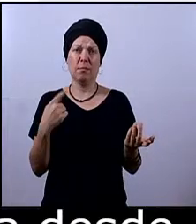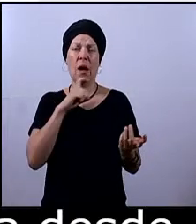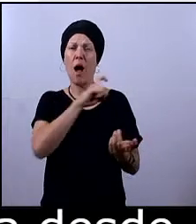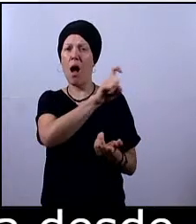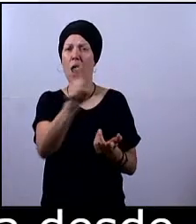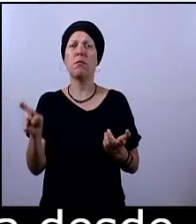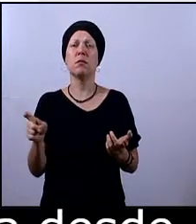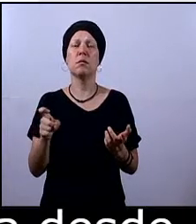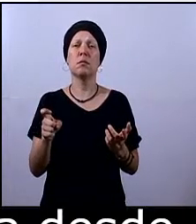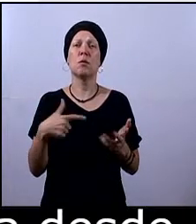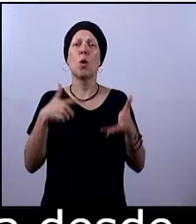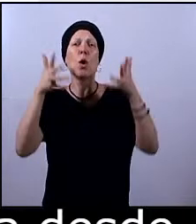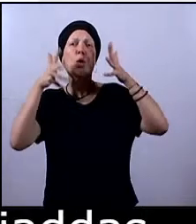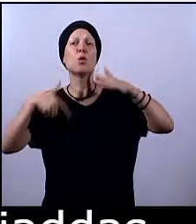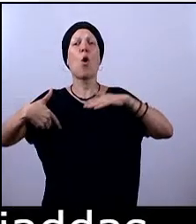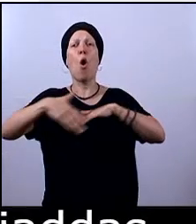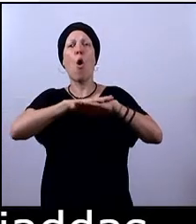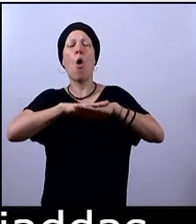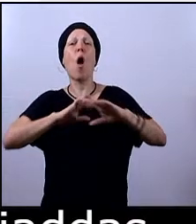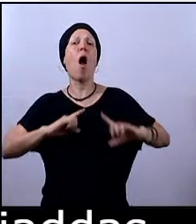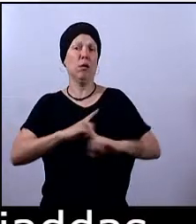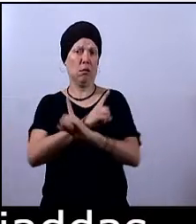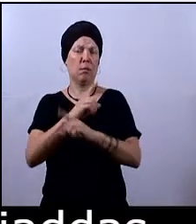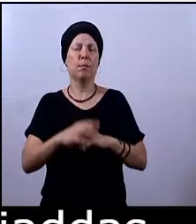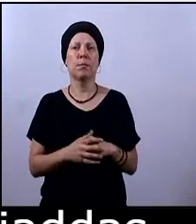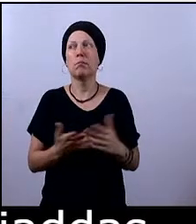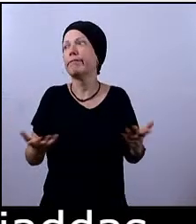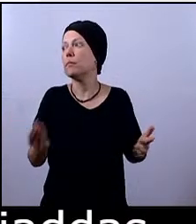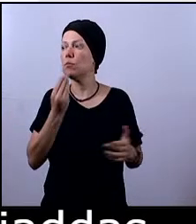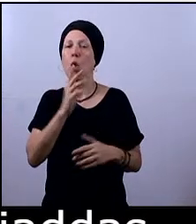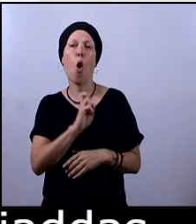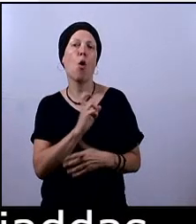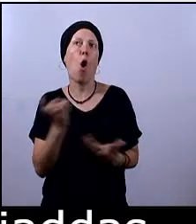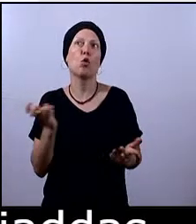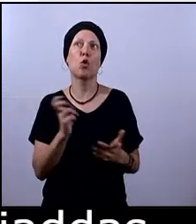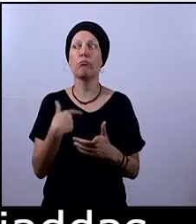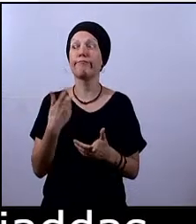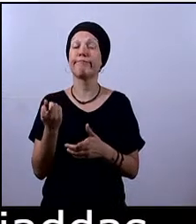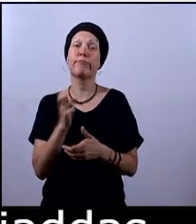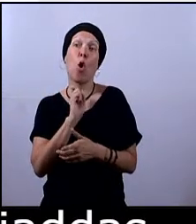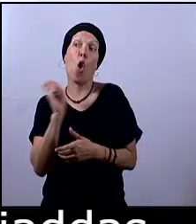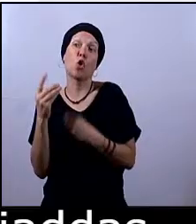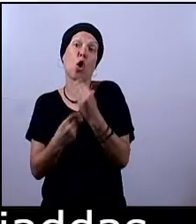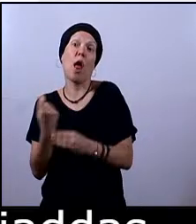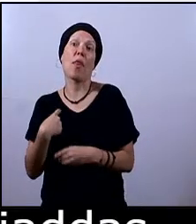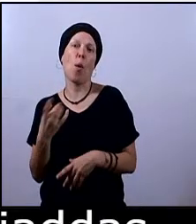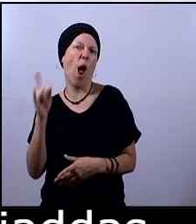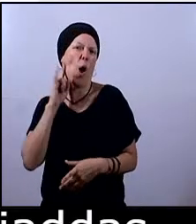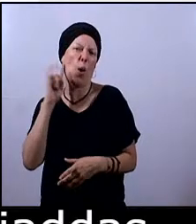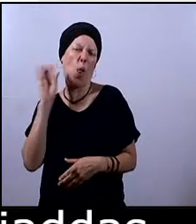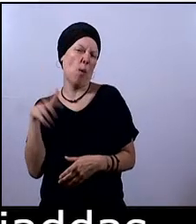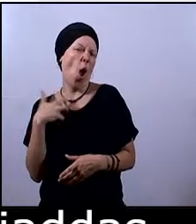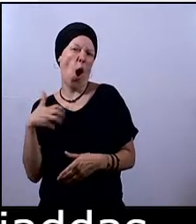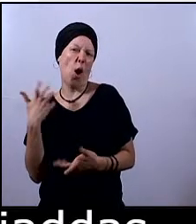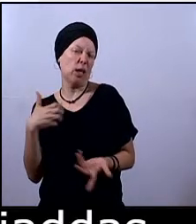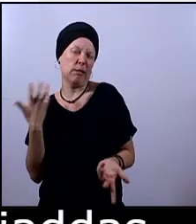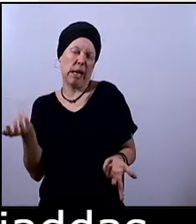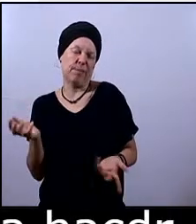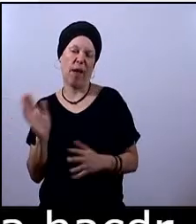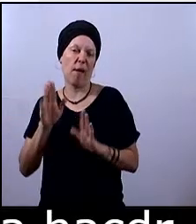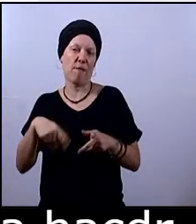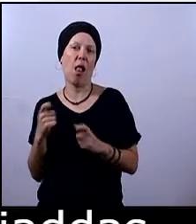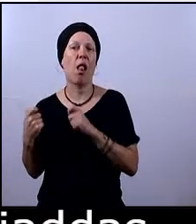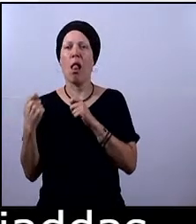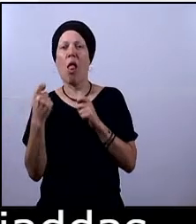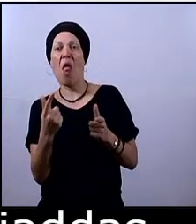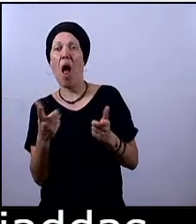en ese Consejo de Gobierno extraordinario, bueno, pues otros se dedican a hacer ruido y a no realizar las